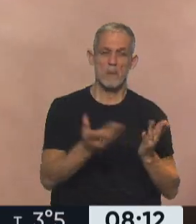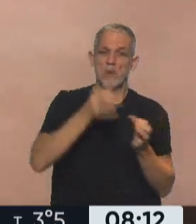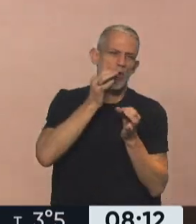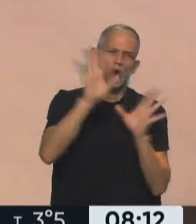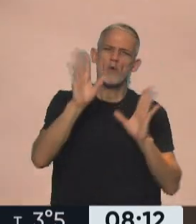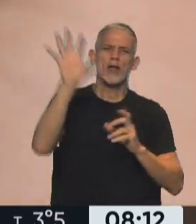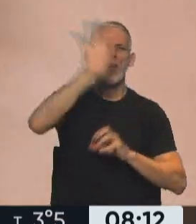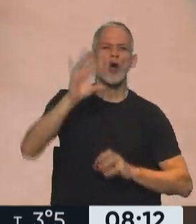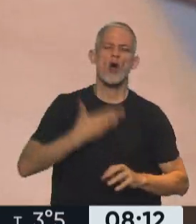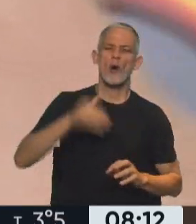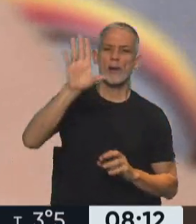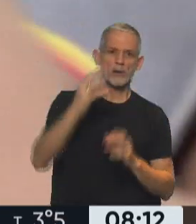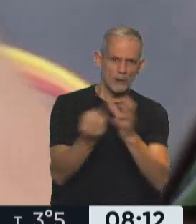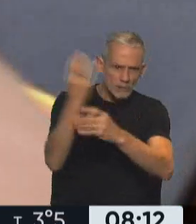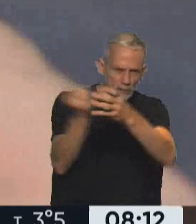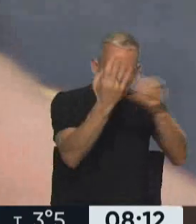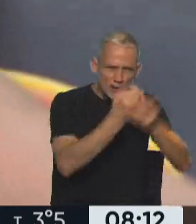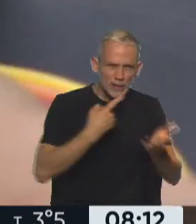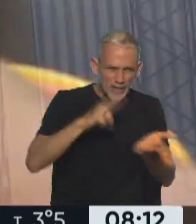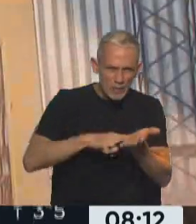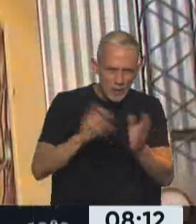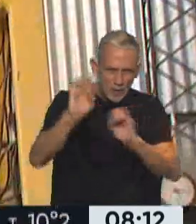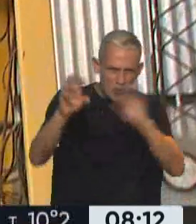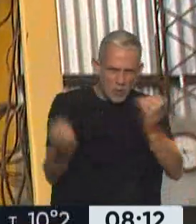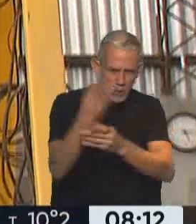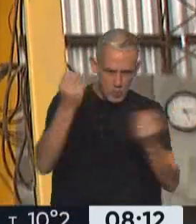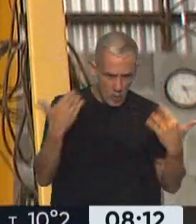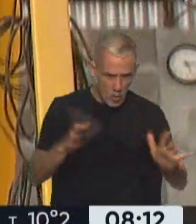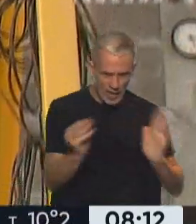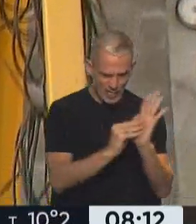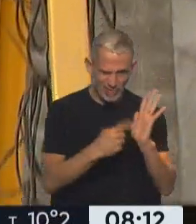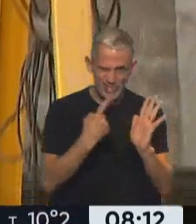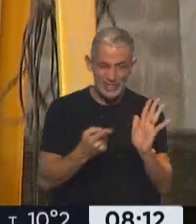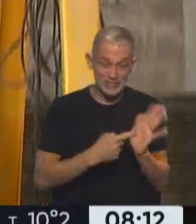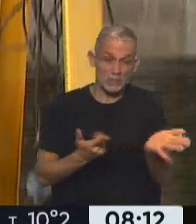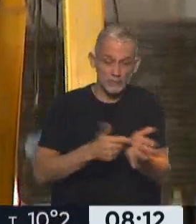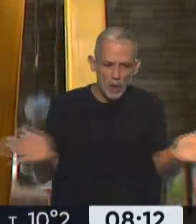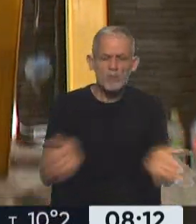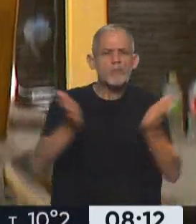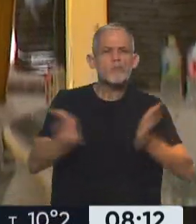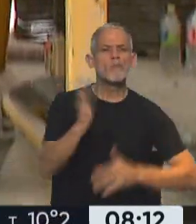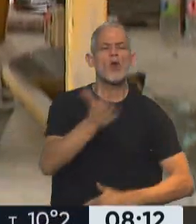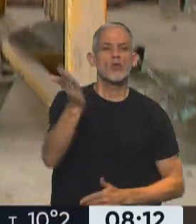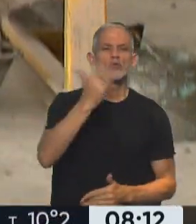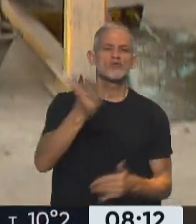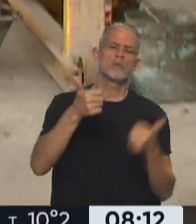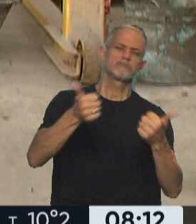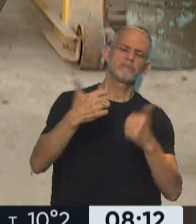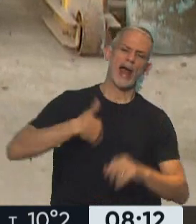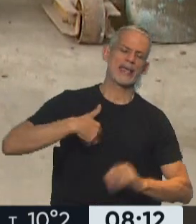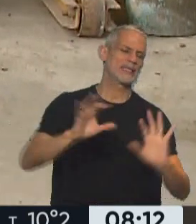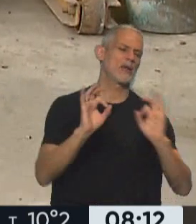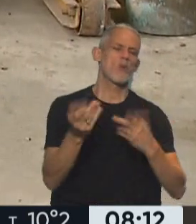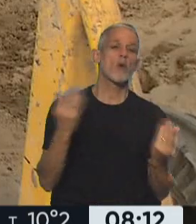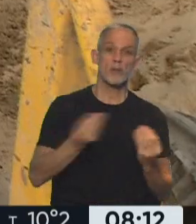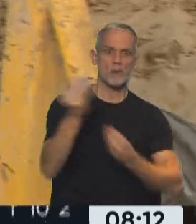a los gobernadores a crear nuevos impuestos. Todo lo que tiene que ver con incentivos a mayor producción es muy bueno para la Argentina, para la